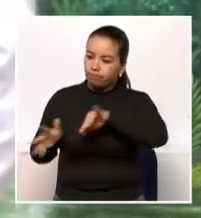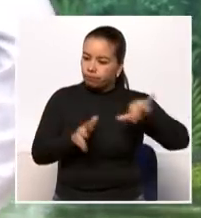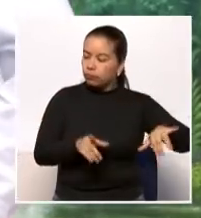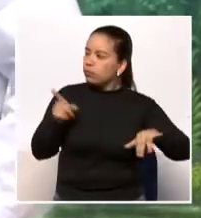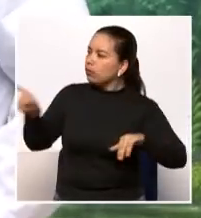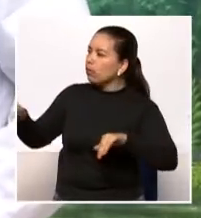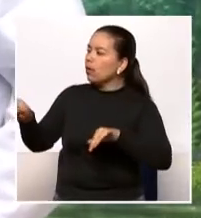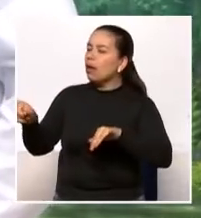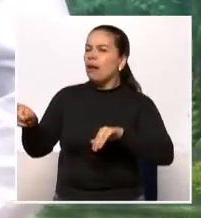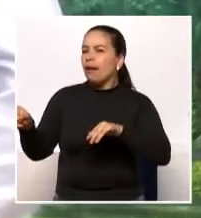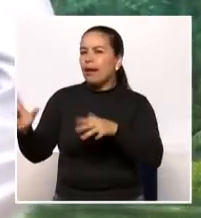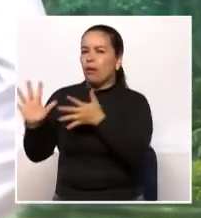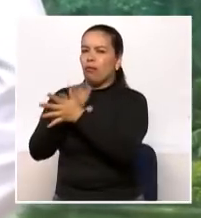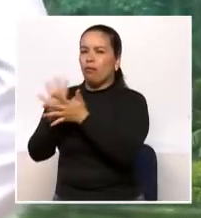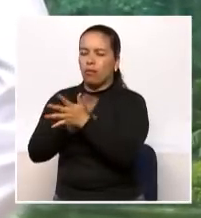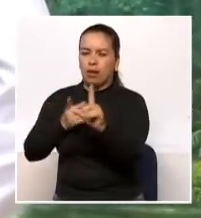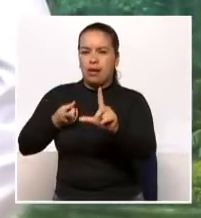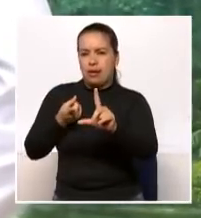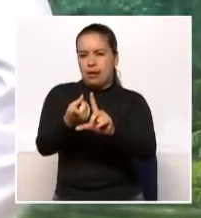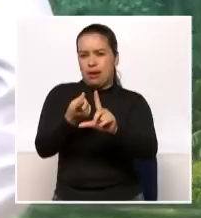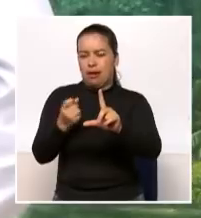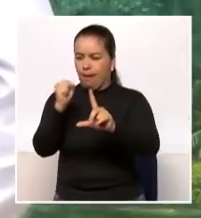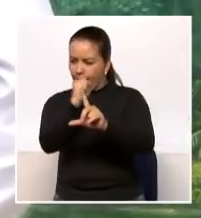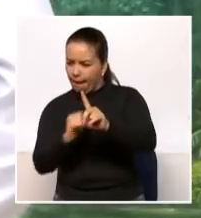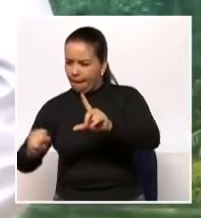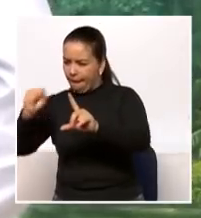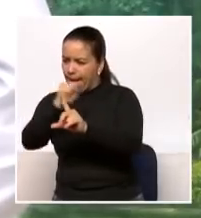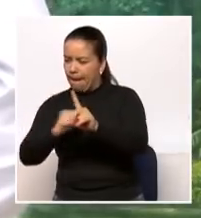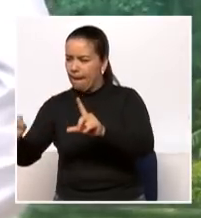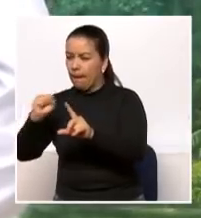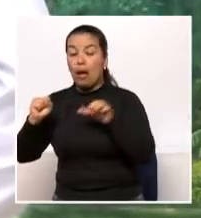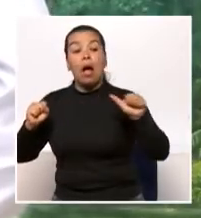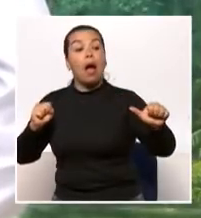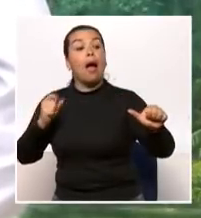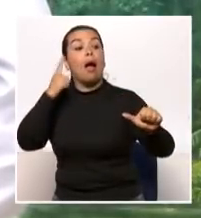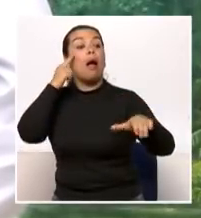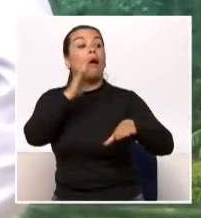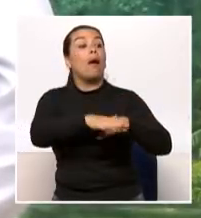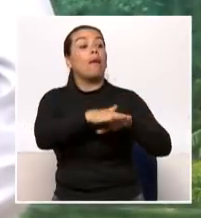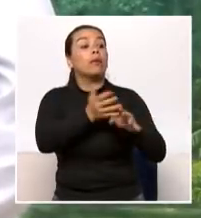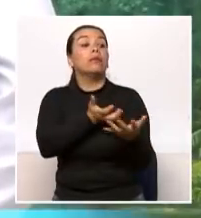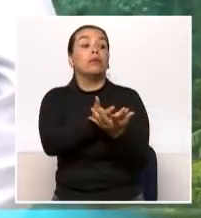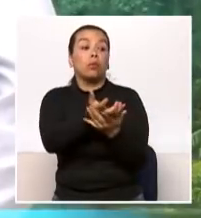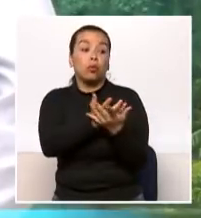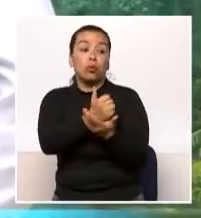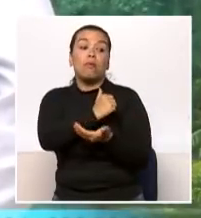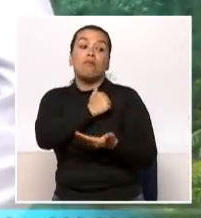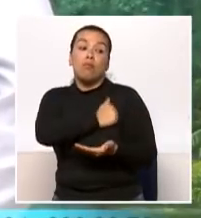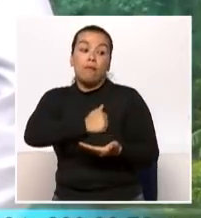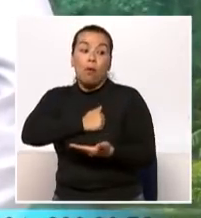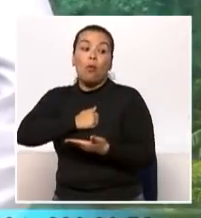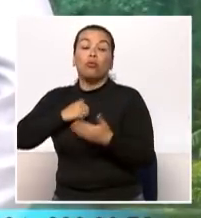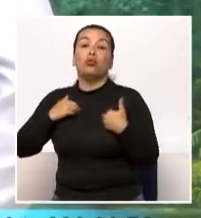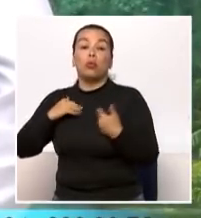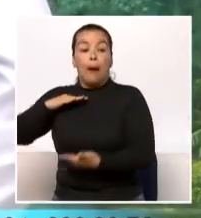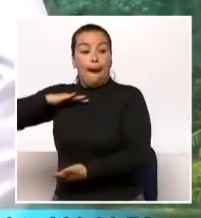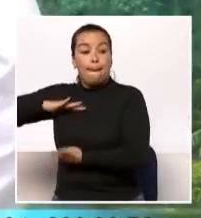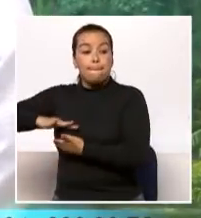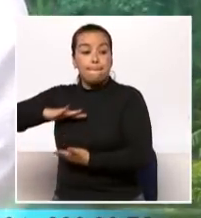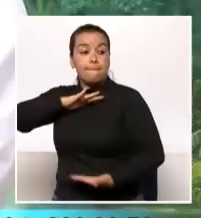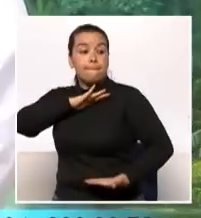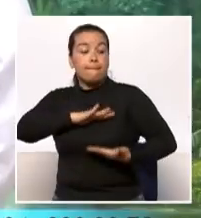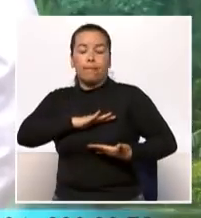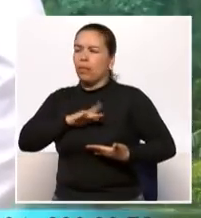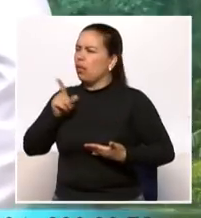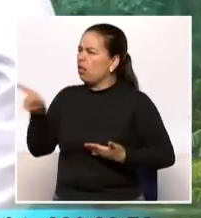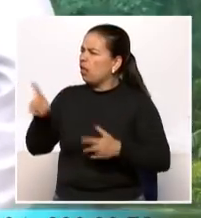ginecología, ustedes hacen una ecografía y le dicen a la paciente, le sugerimos una mamografía. ¿Cuál es la diferencia?